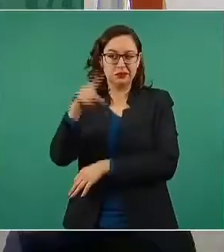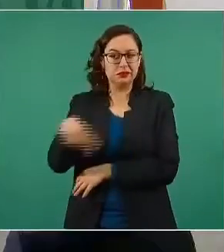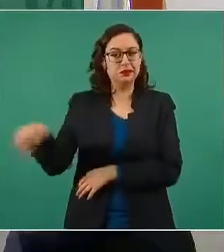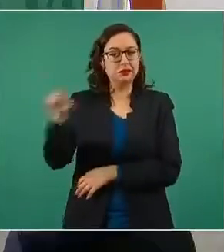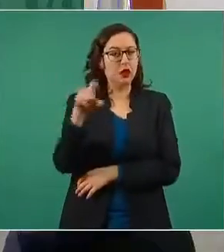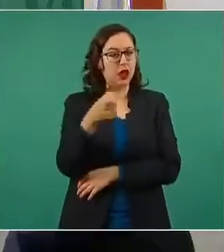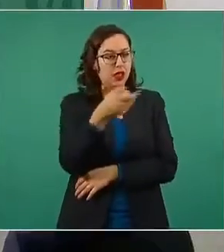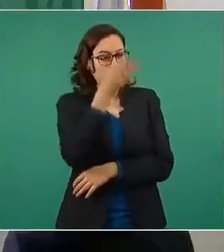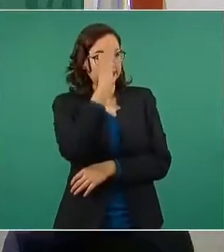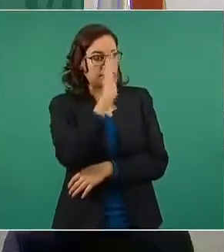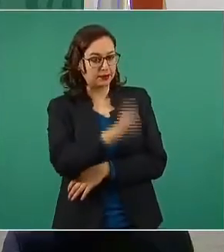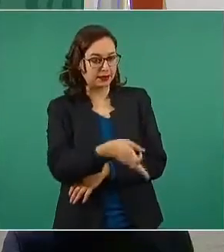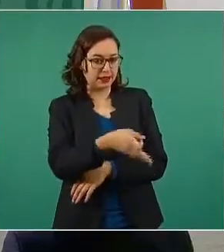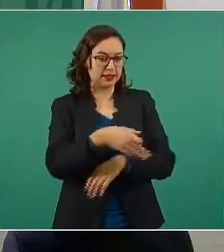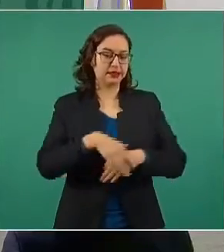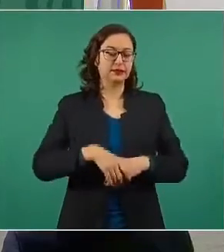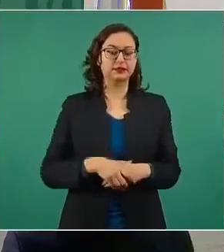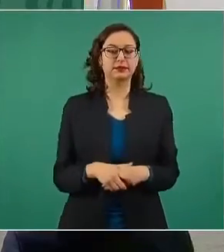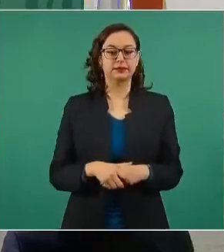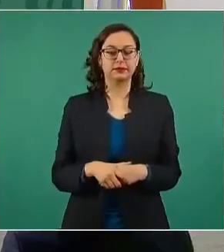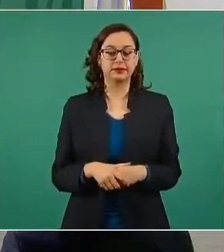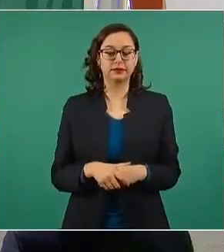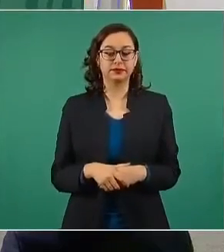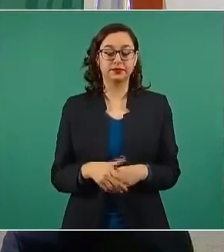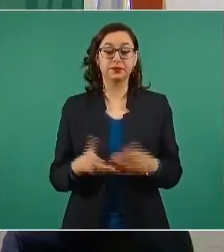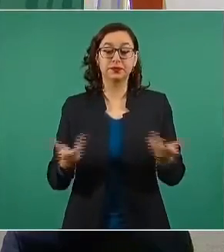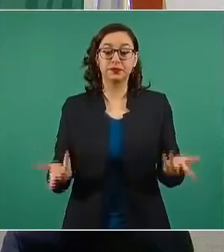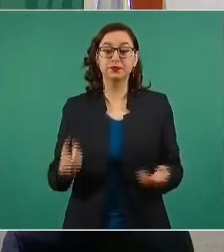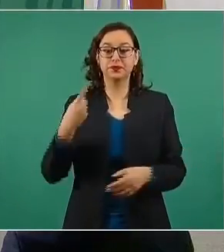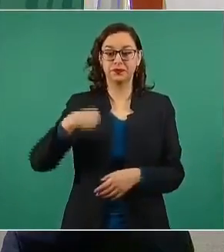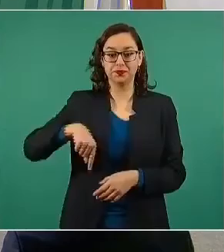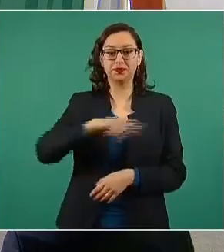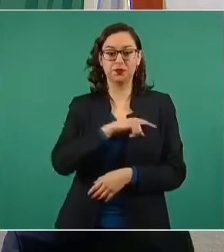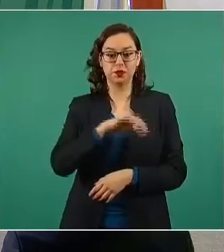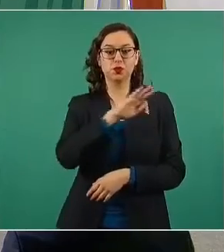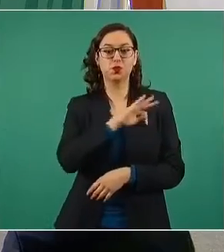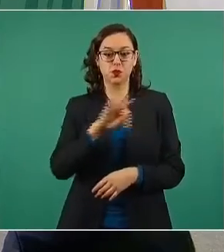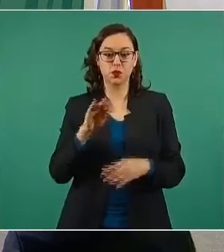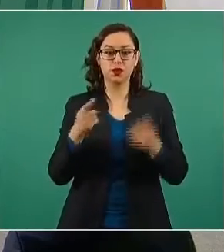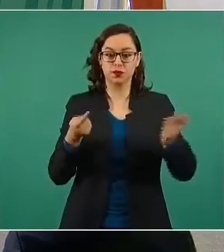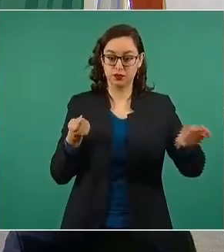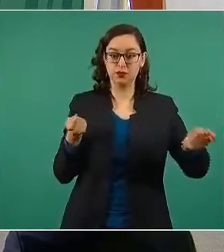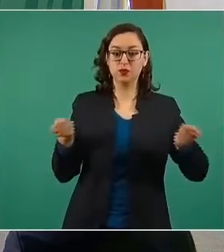y que dirigimos, la opinión general,